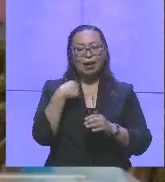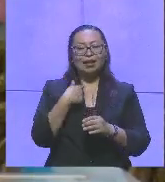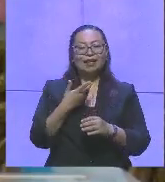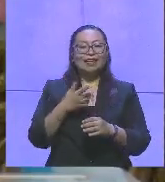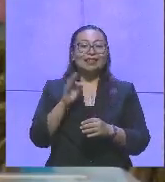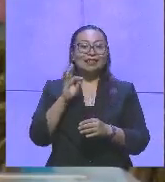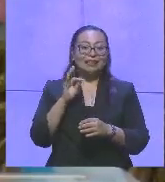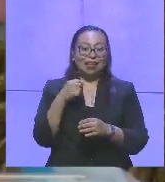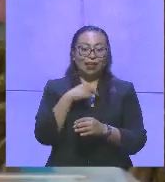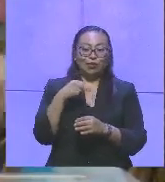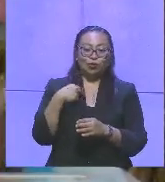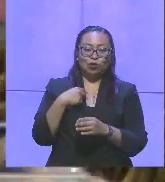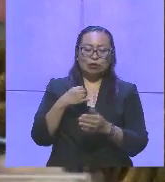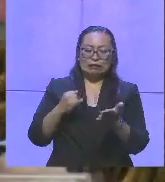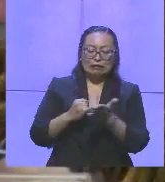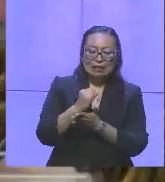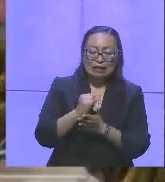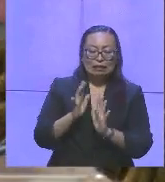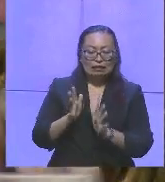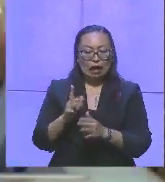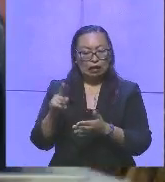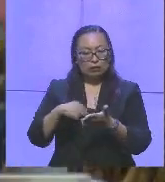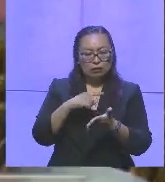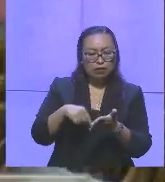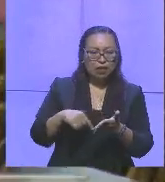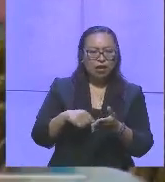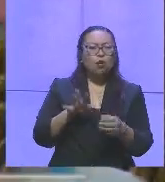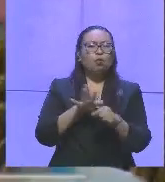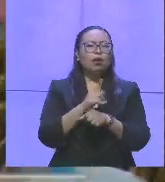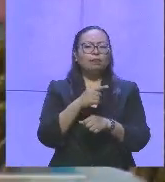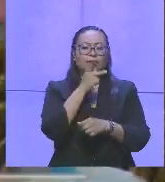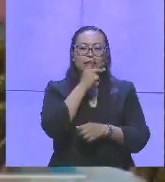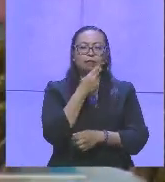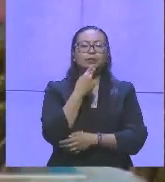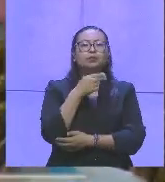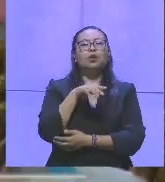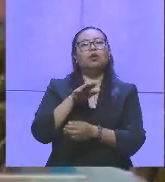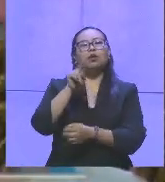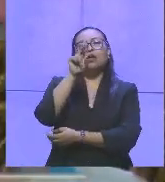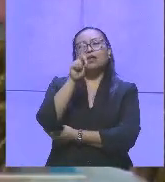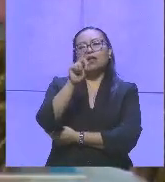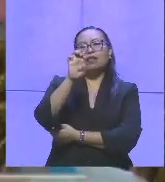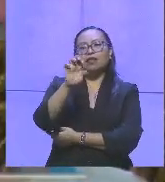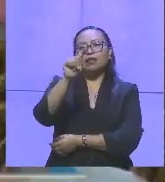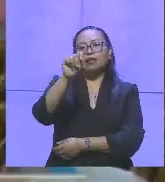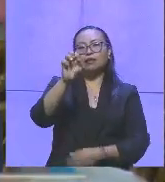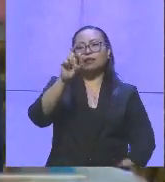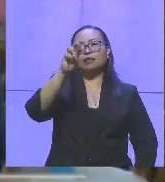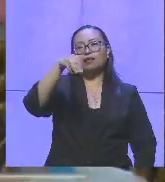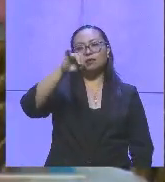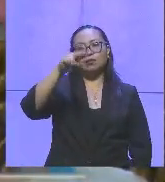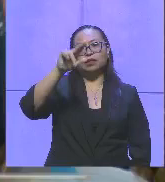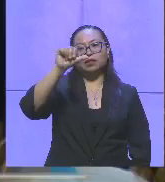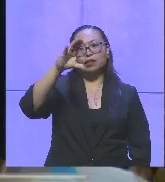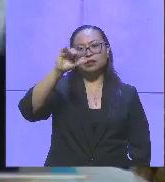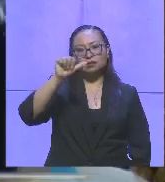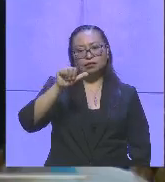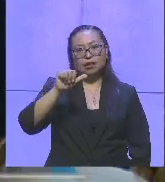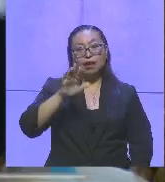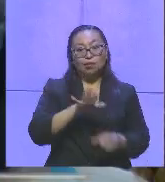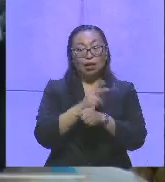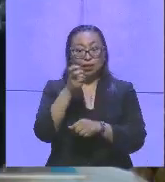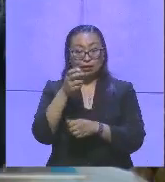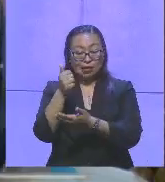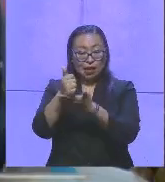trascender en la lógica de la determinancia. ¿Qué es la determinancia? La determinancia es una figura muy interesante en materia electoral porque es la que